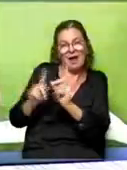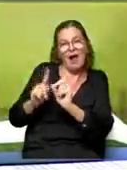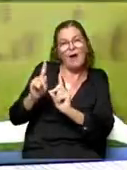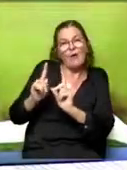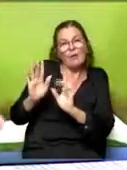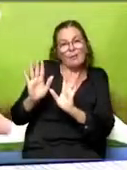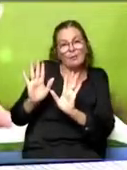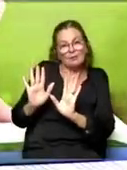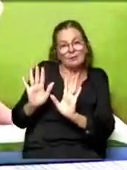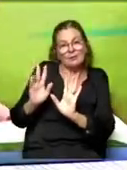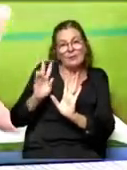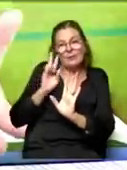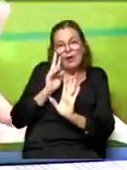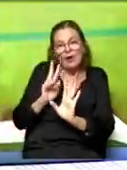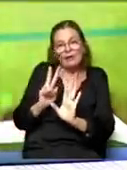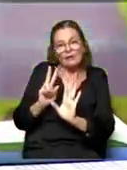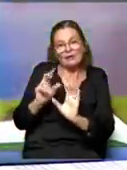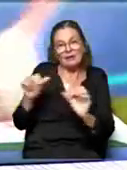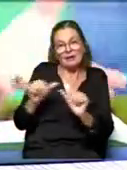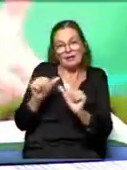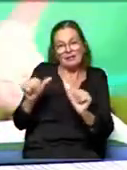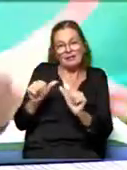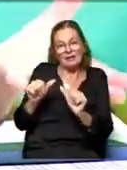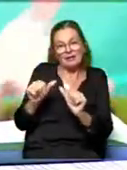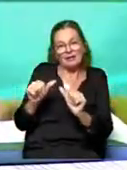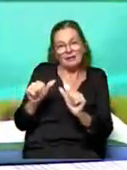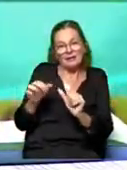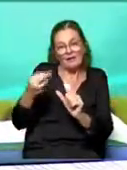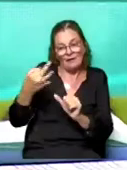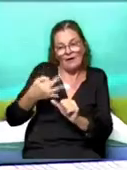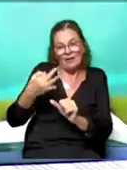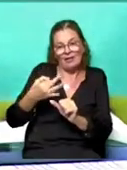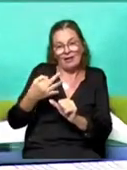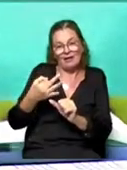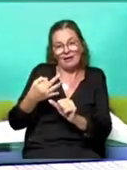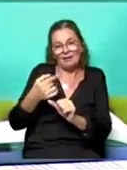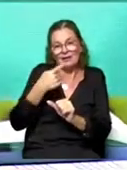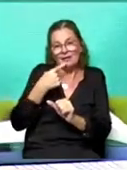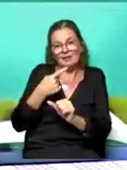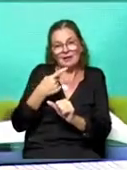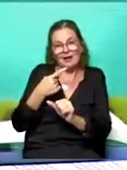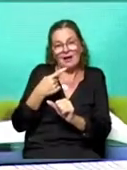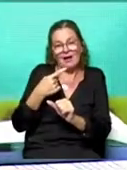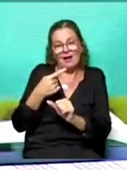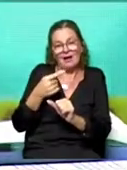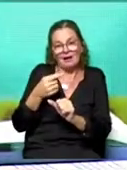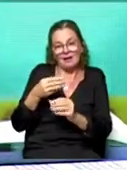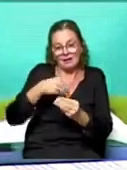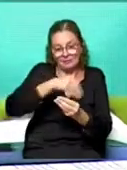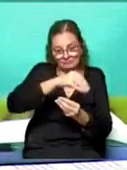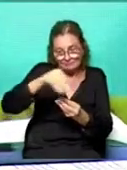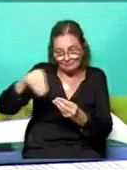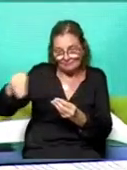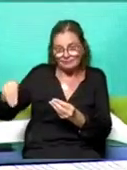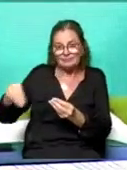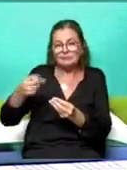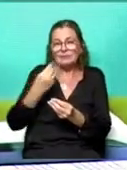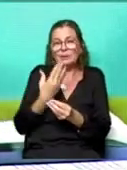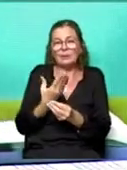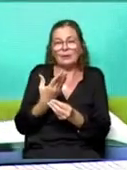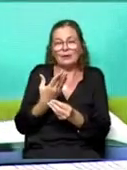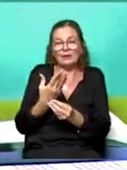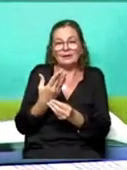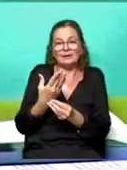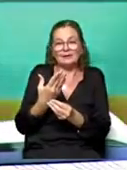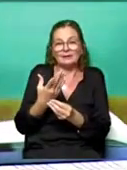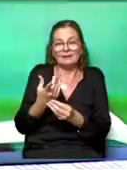momento vamos a tener que hacer, es la gente que realmente, lo que decía Álvaro Padrón, o sea, hay que hacer una redistribución, porque el índice